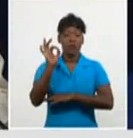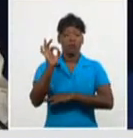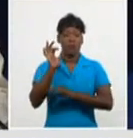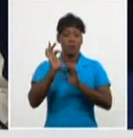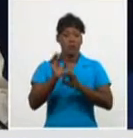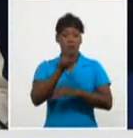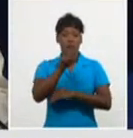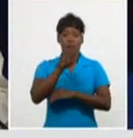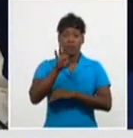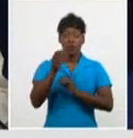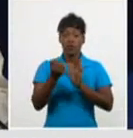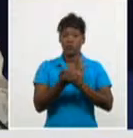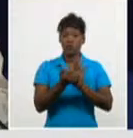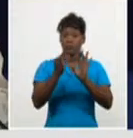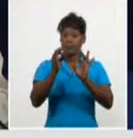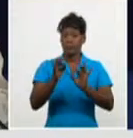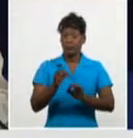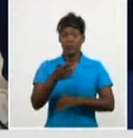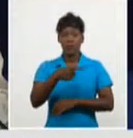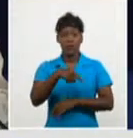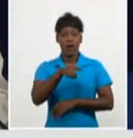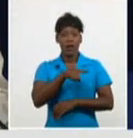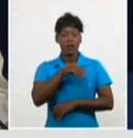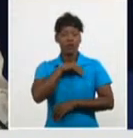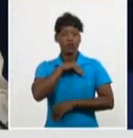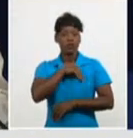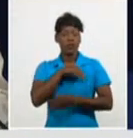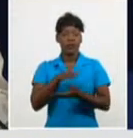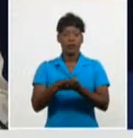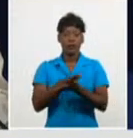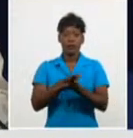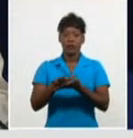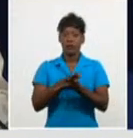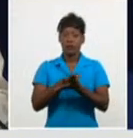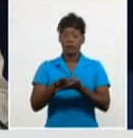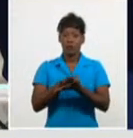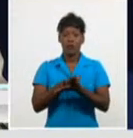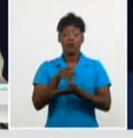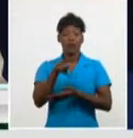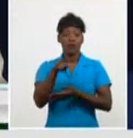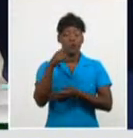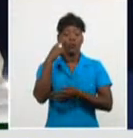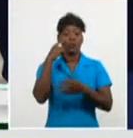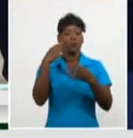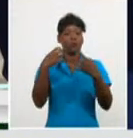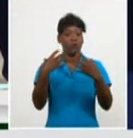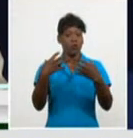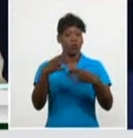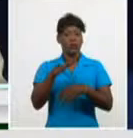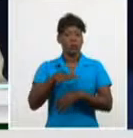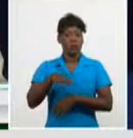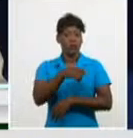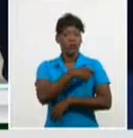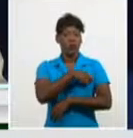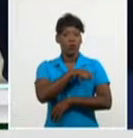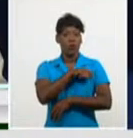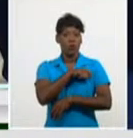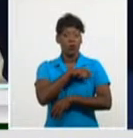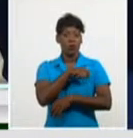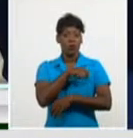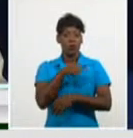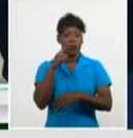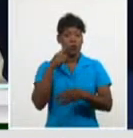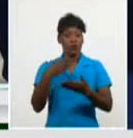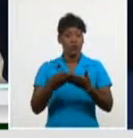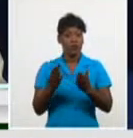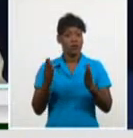ayer, son totalmente asintomáticos. Eso es importante para no confiarnos, porque realmente